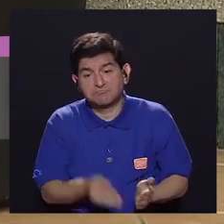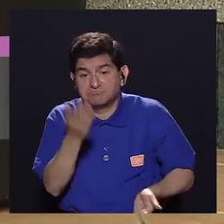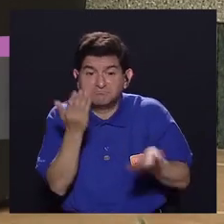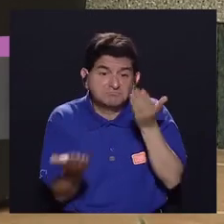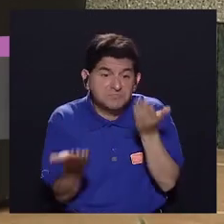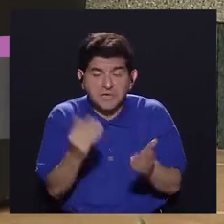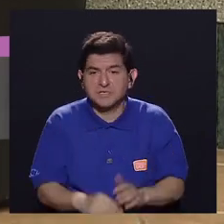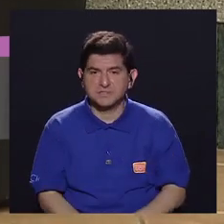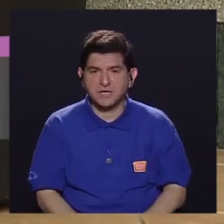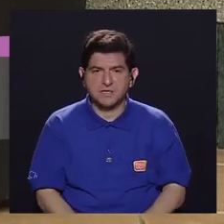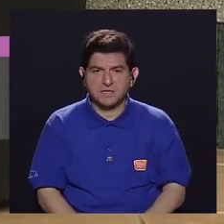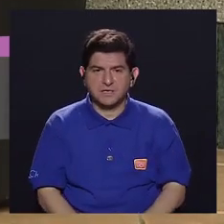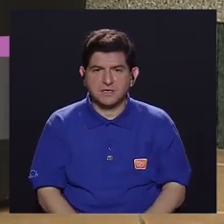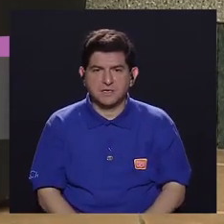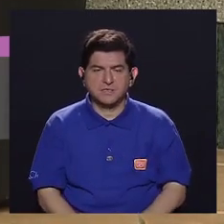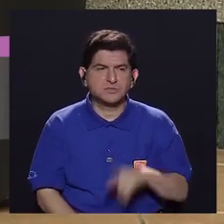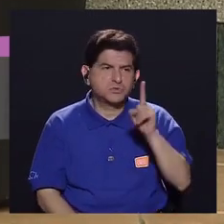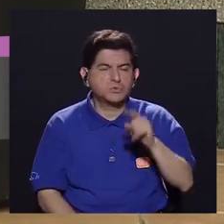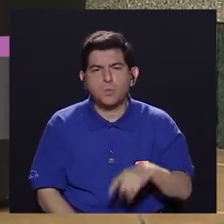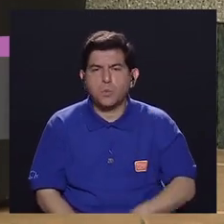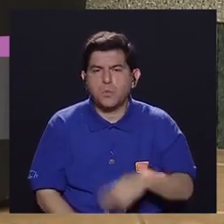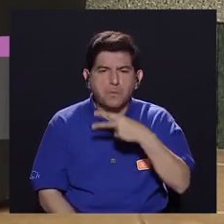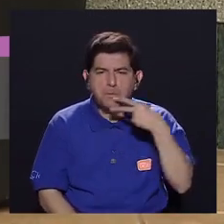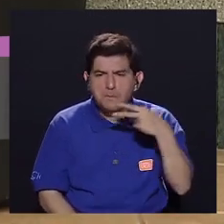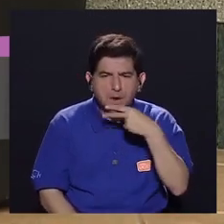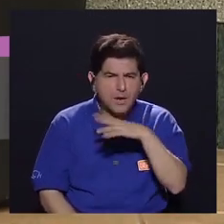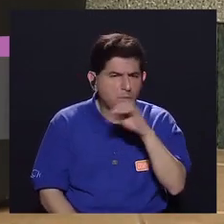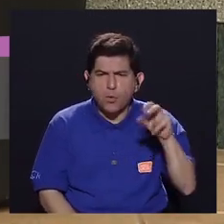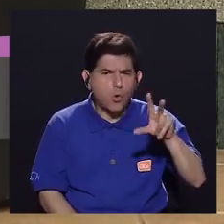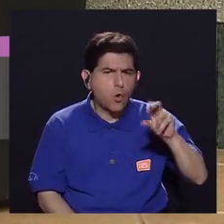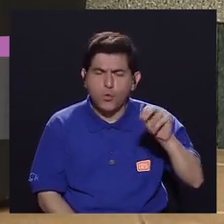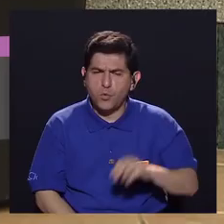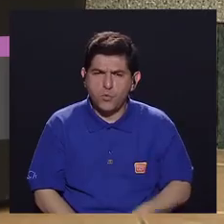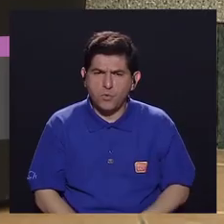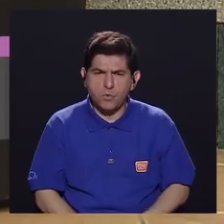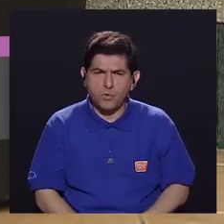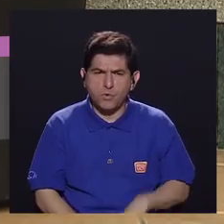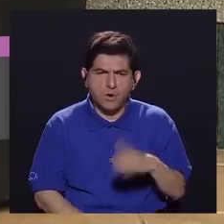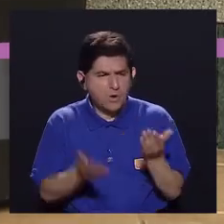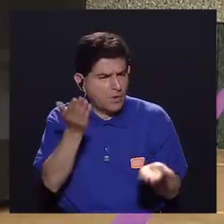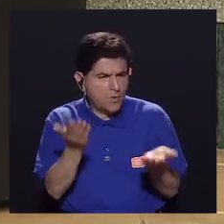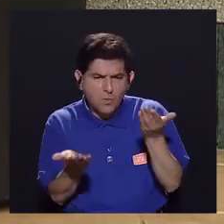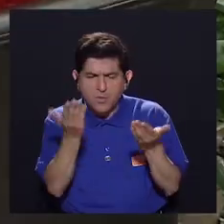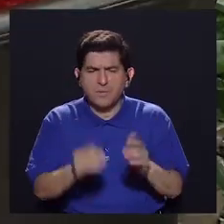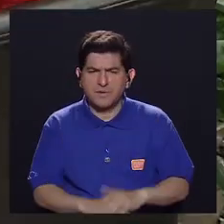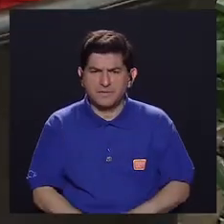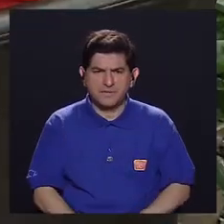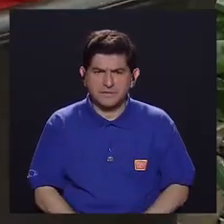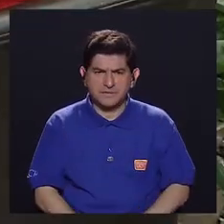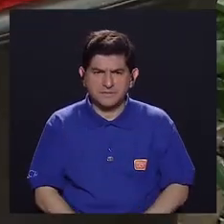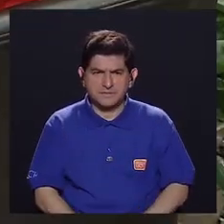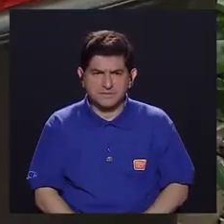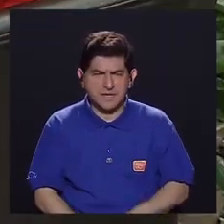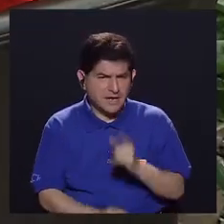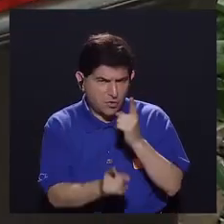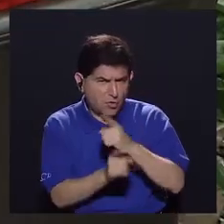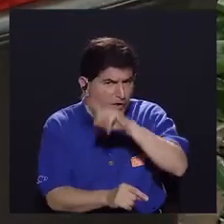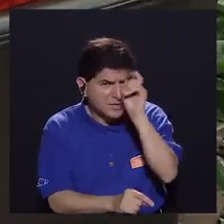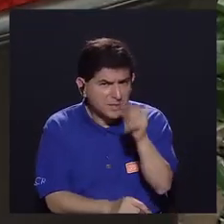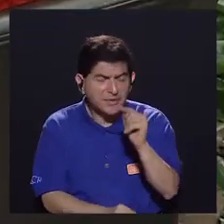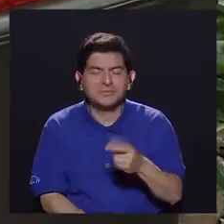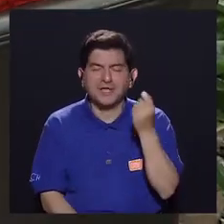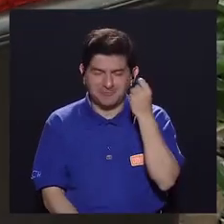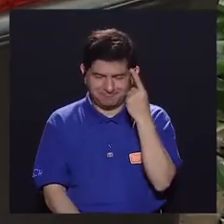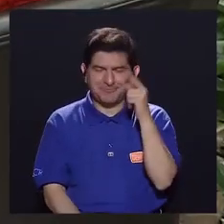con respecto, qué sé yo, a comprender qué es un verbo, o no, realmente es como un balance. No sé si la pregunta es atinada